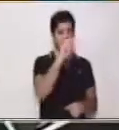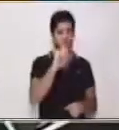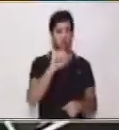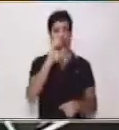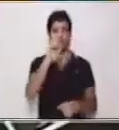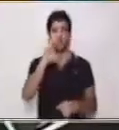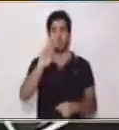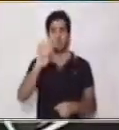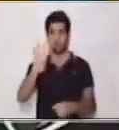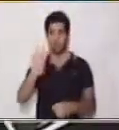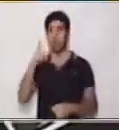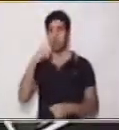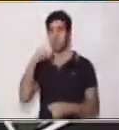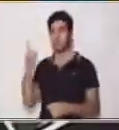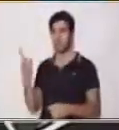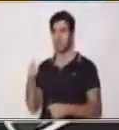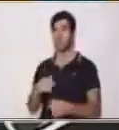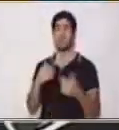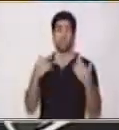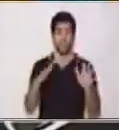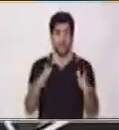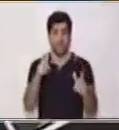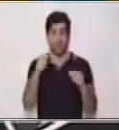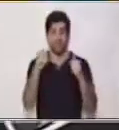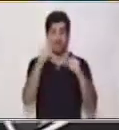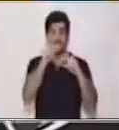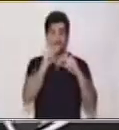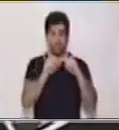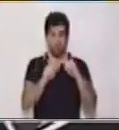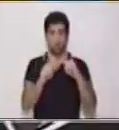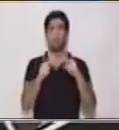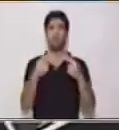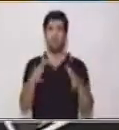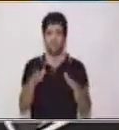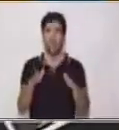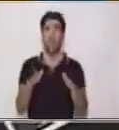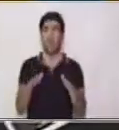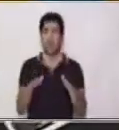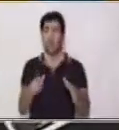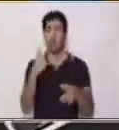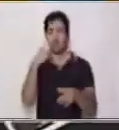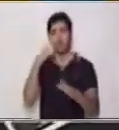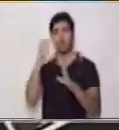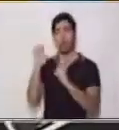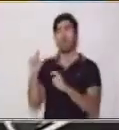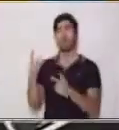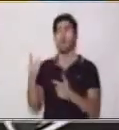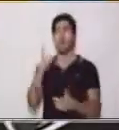0.024. Al realizar esa división vamos a obtener que caben